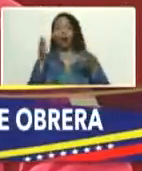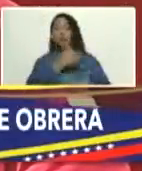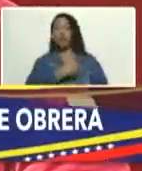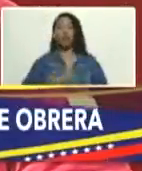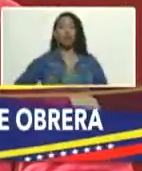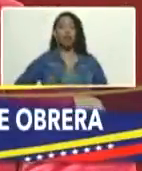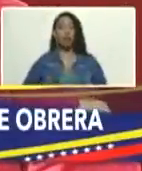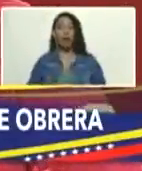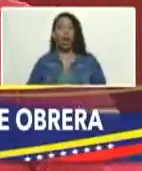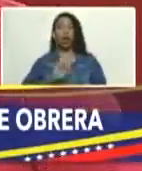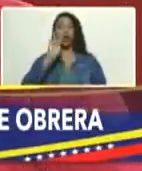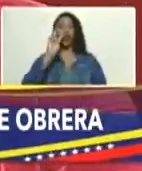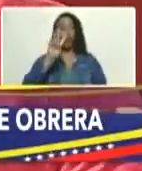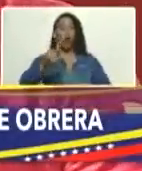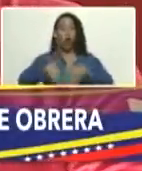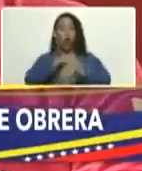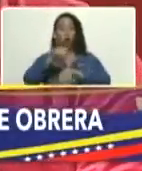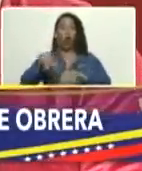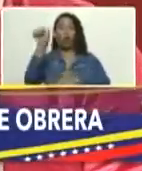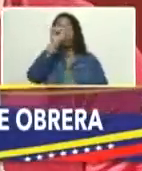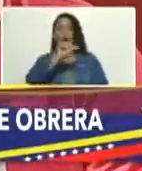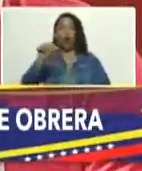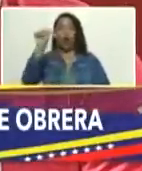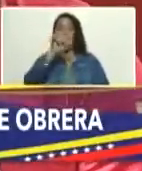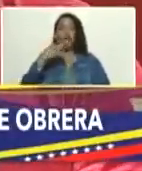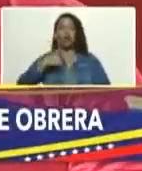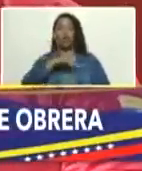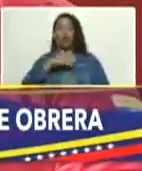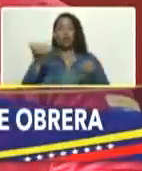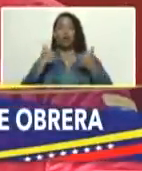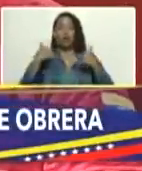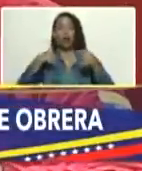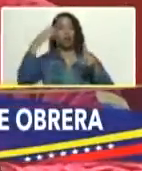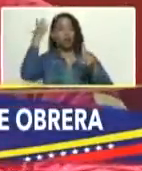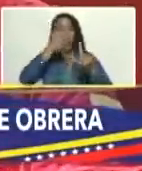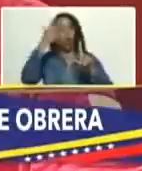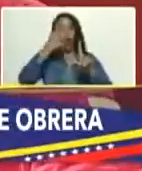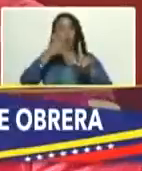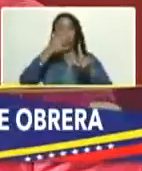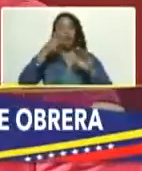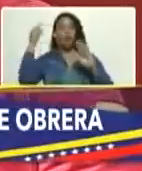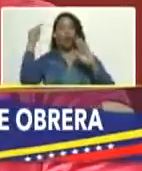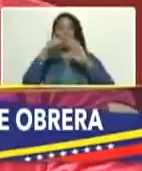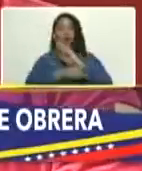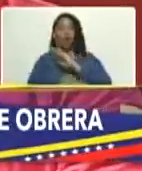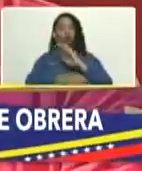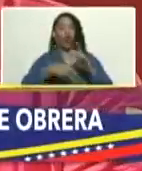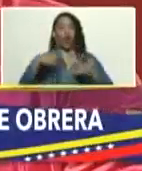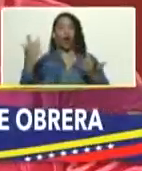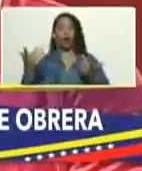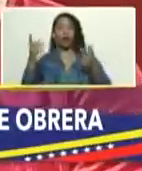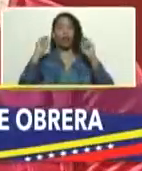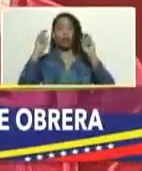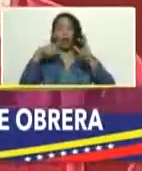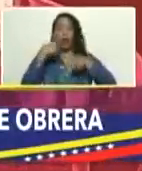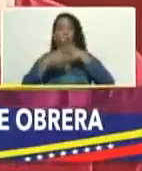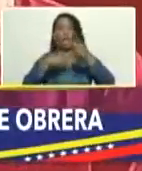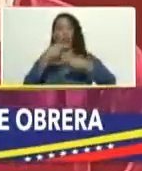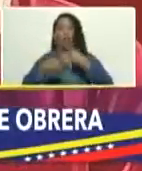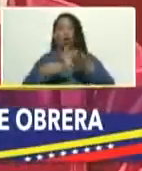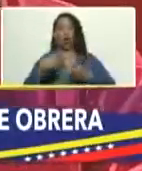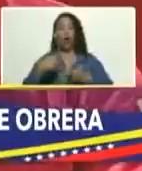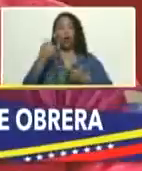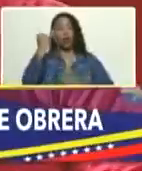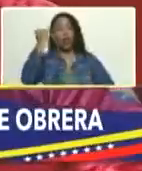presidente, 2 horas semanales para nuestra autoformación, información y profundización en la parte política e